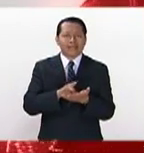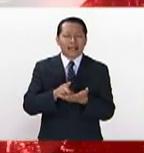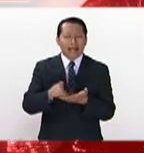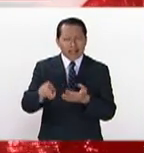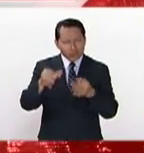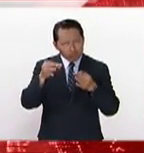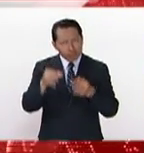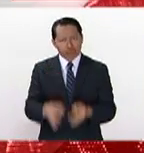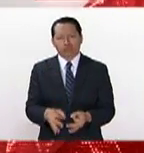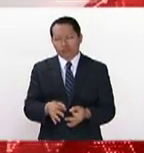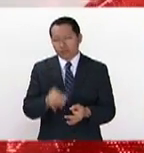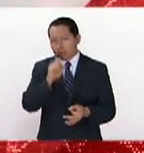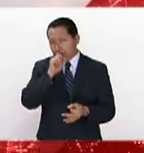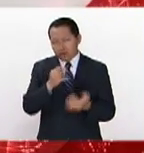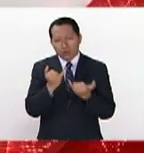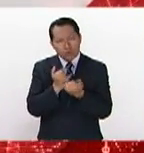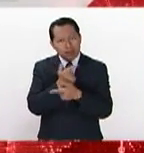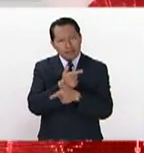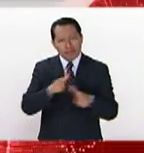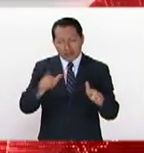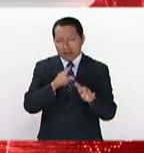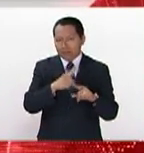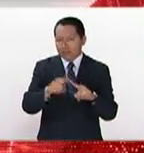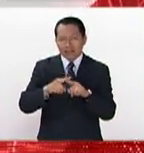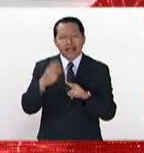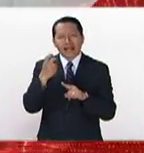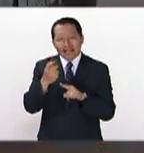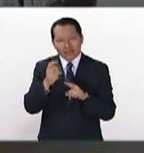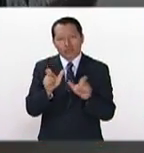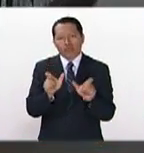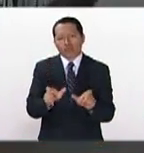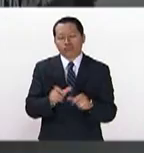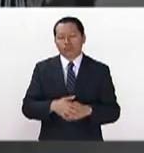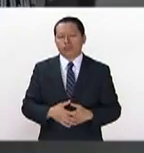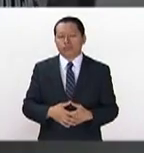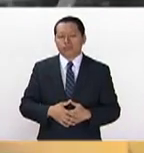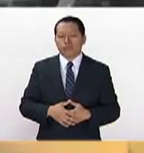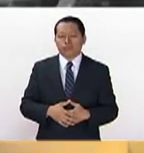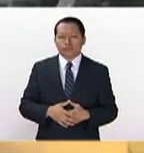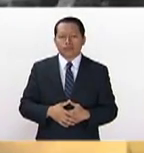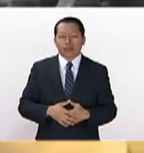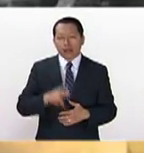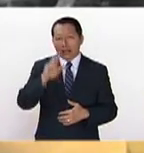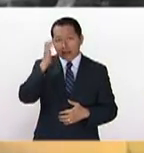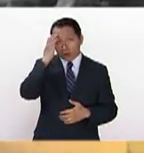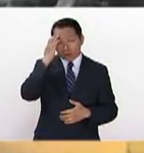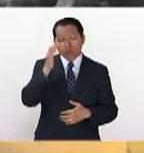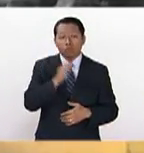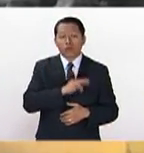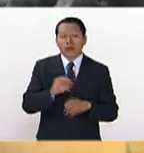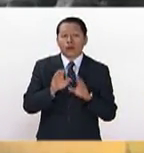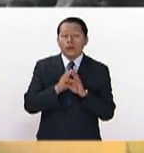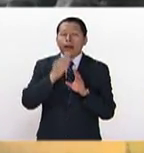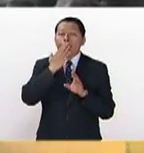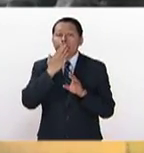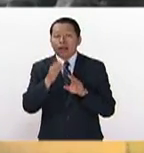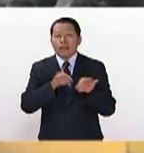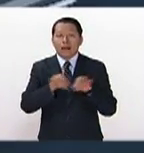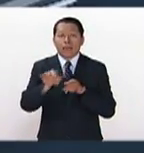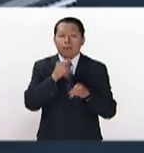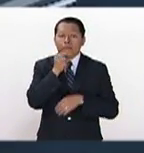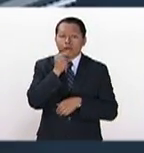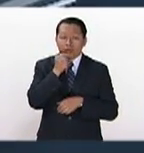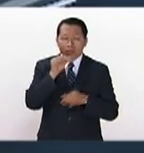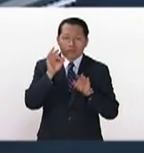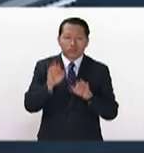derechos y libertades, que eso es la seguridad. Reconoció que para garantizar el buen desempeño de los policías